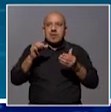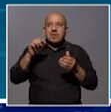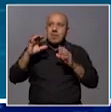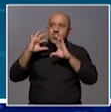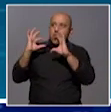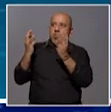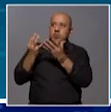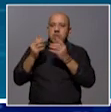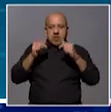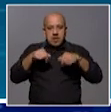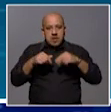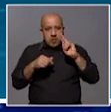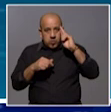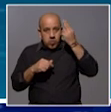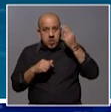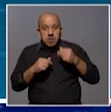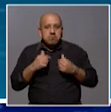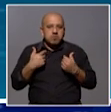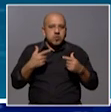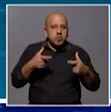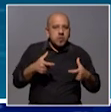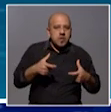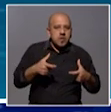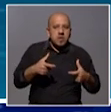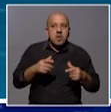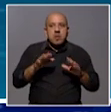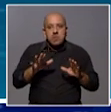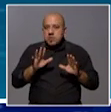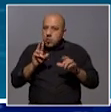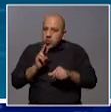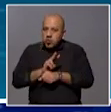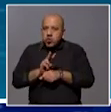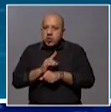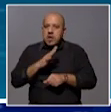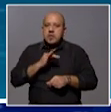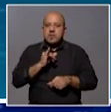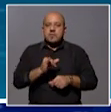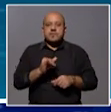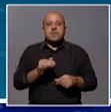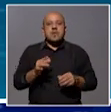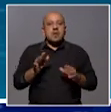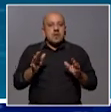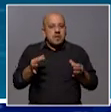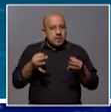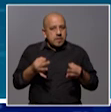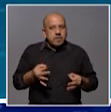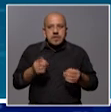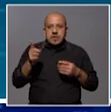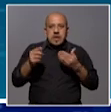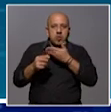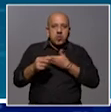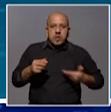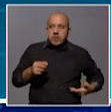y que por suerte en uruguay se tiene actualmente bajo un control relativo lo cierto es que el gobierno